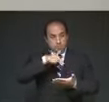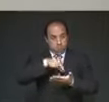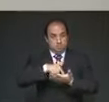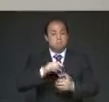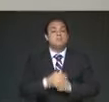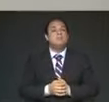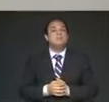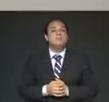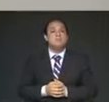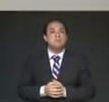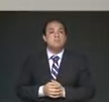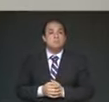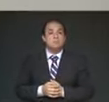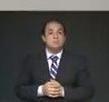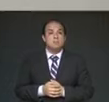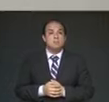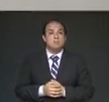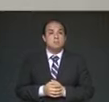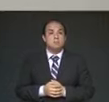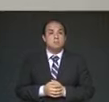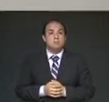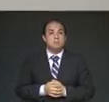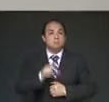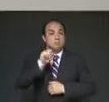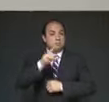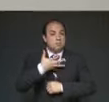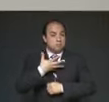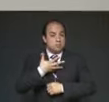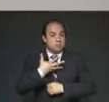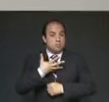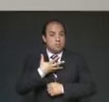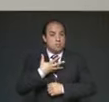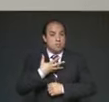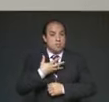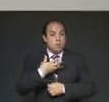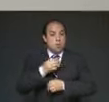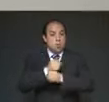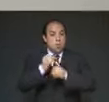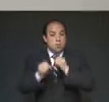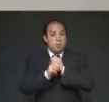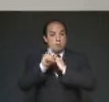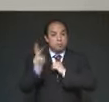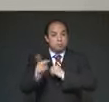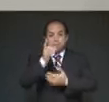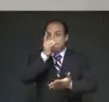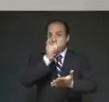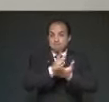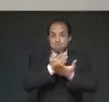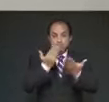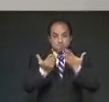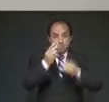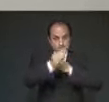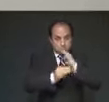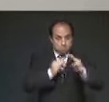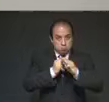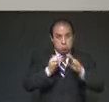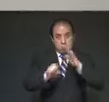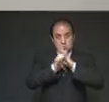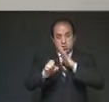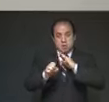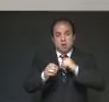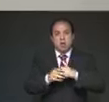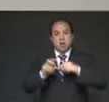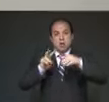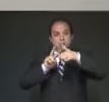Y también pues tenemos obras públicas únicas en el mundo, como será el trolebús